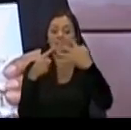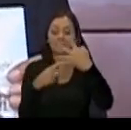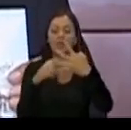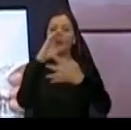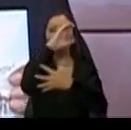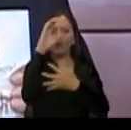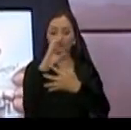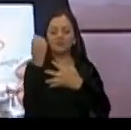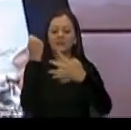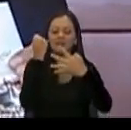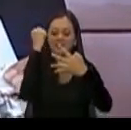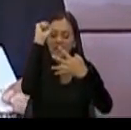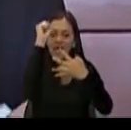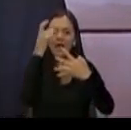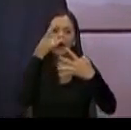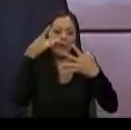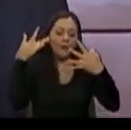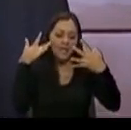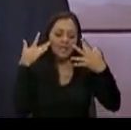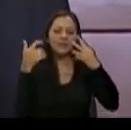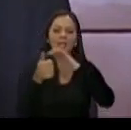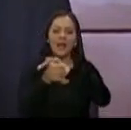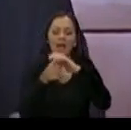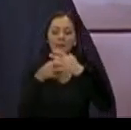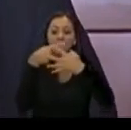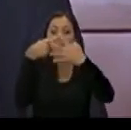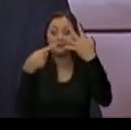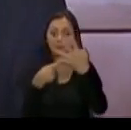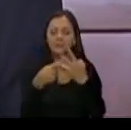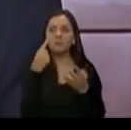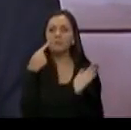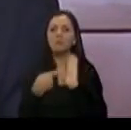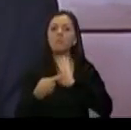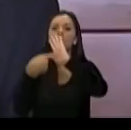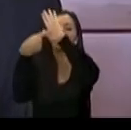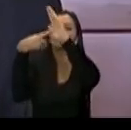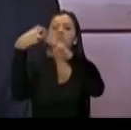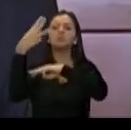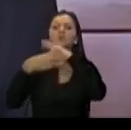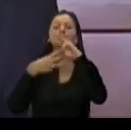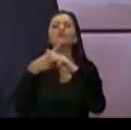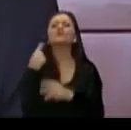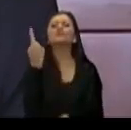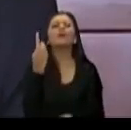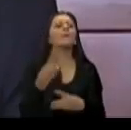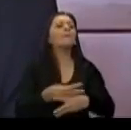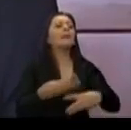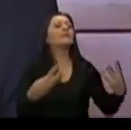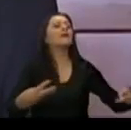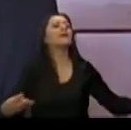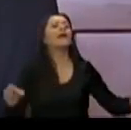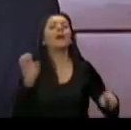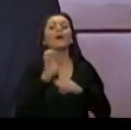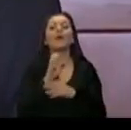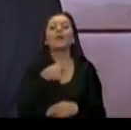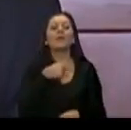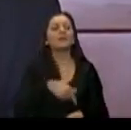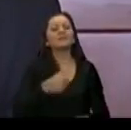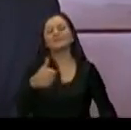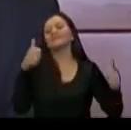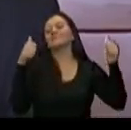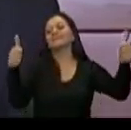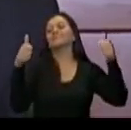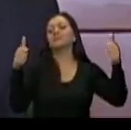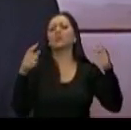y tantos lugares hermosos para mostrar al mundo que no solo materialmente estamos privilegiados, sino que